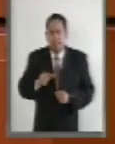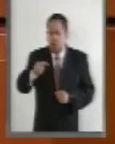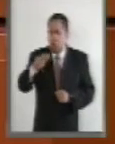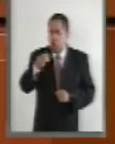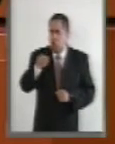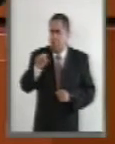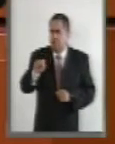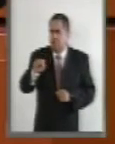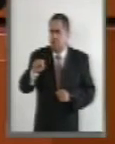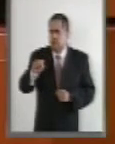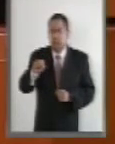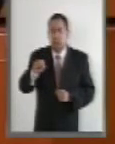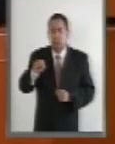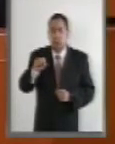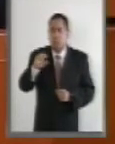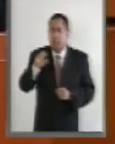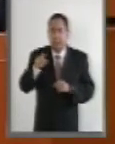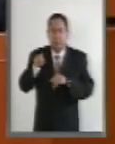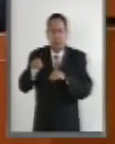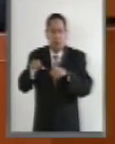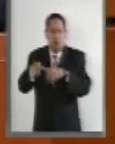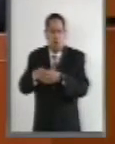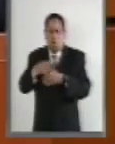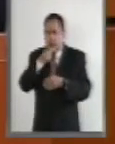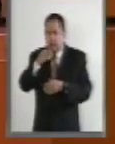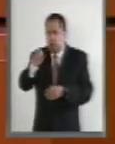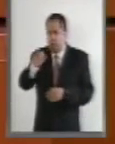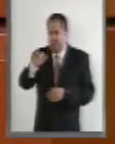Wissing, de la OIT, hizo